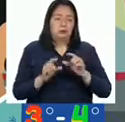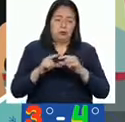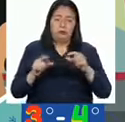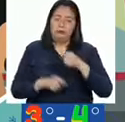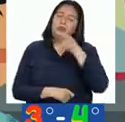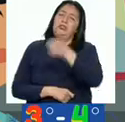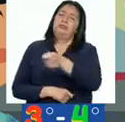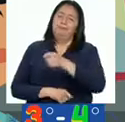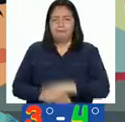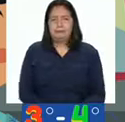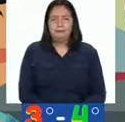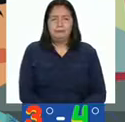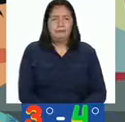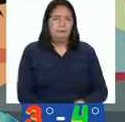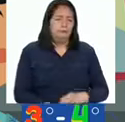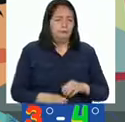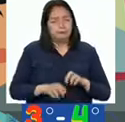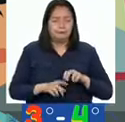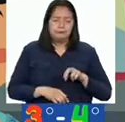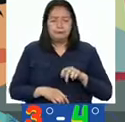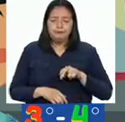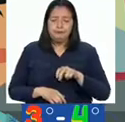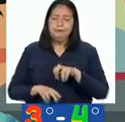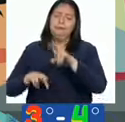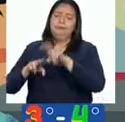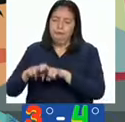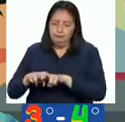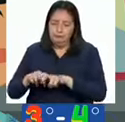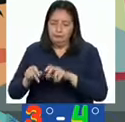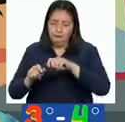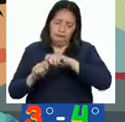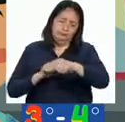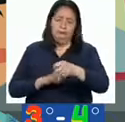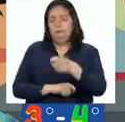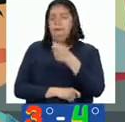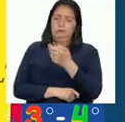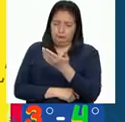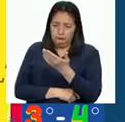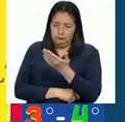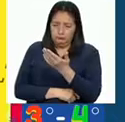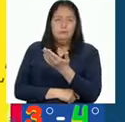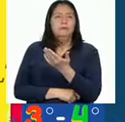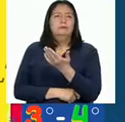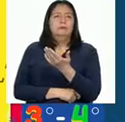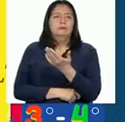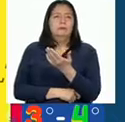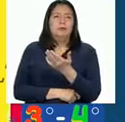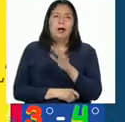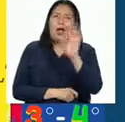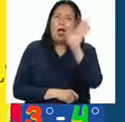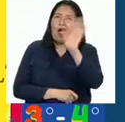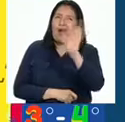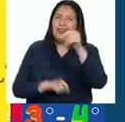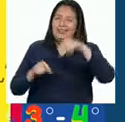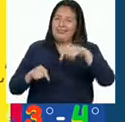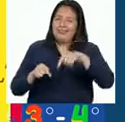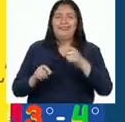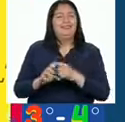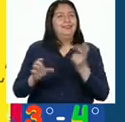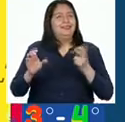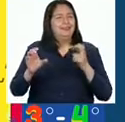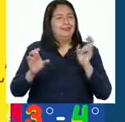ticket. Pablo camina hacia su asiento del bus, desglosa su ticket y lo lee. ¡Hola! Este